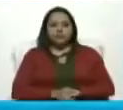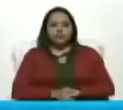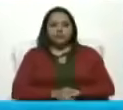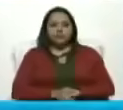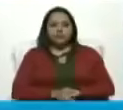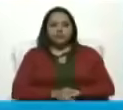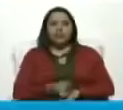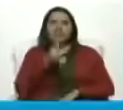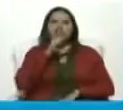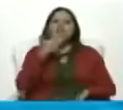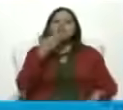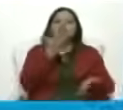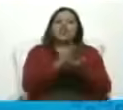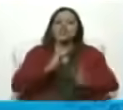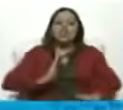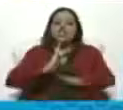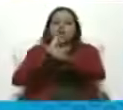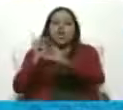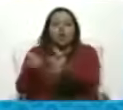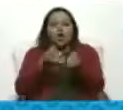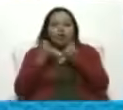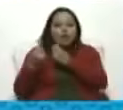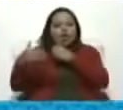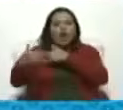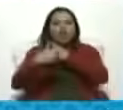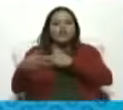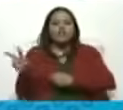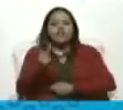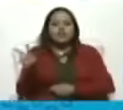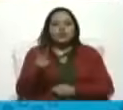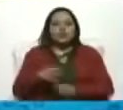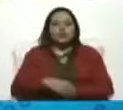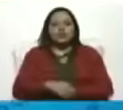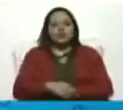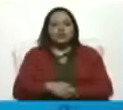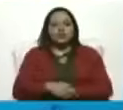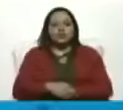¿Quién pidió las sanciones económicas contra Venezuela?